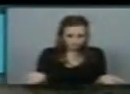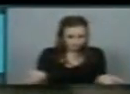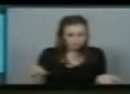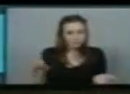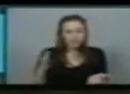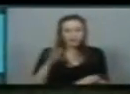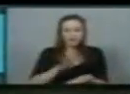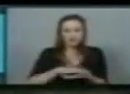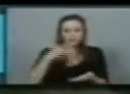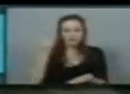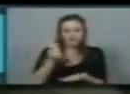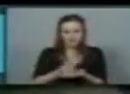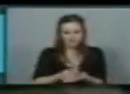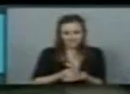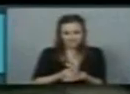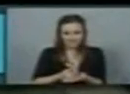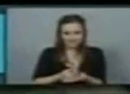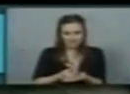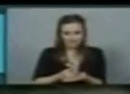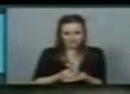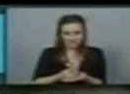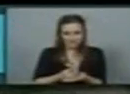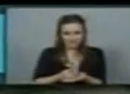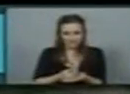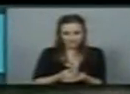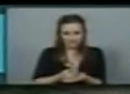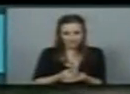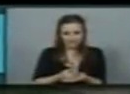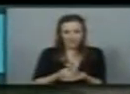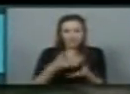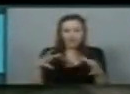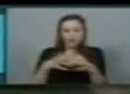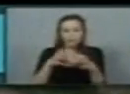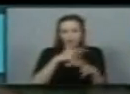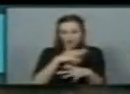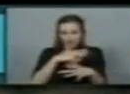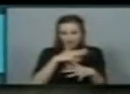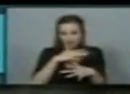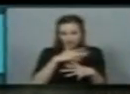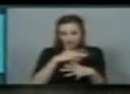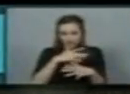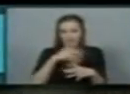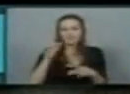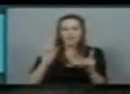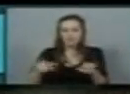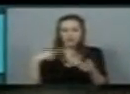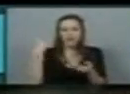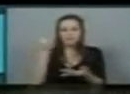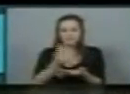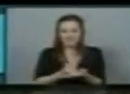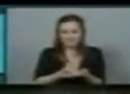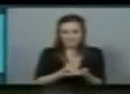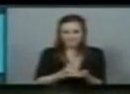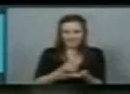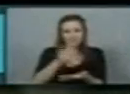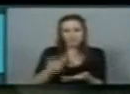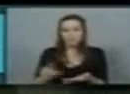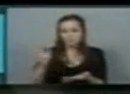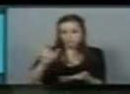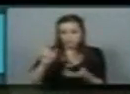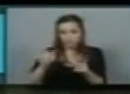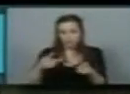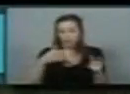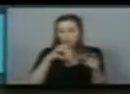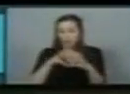por la representante de los fiduciarios de LRP, Grupo Clarín New York Trust, y de la representante de los fiduciarios de HHM,